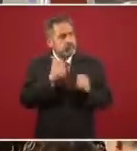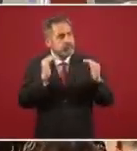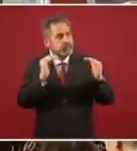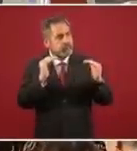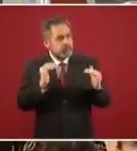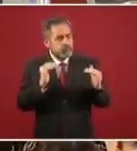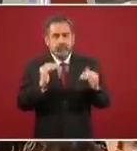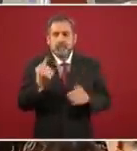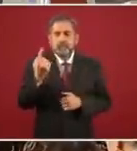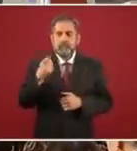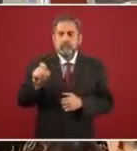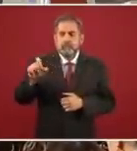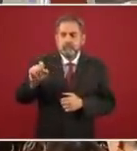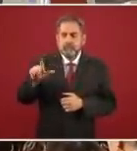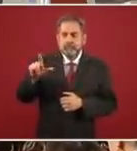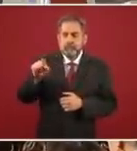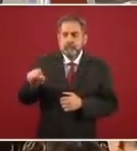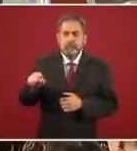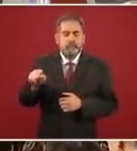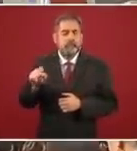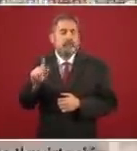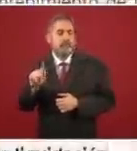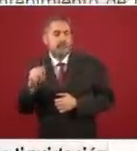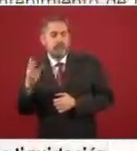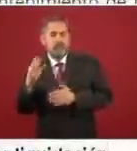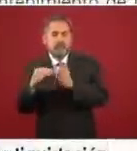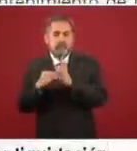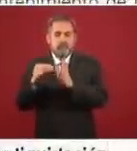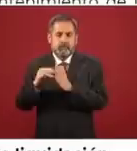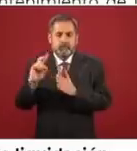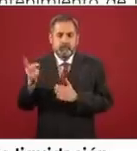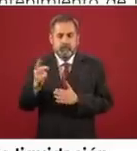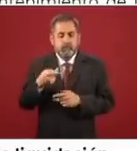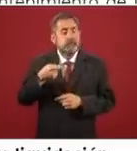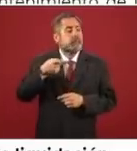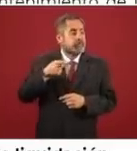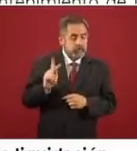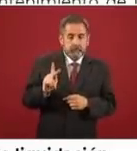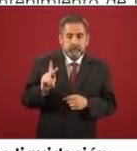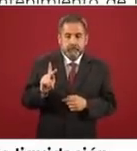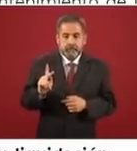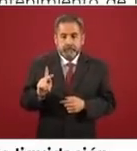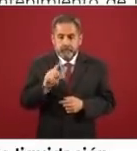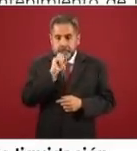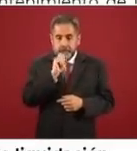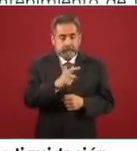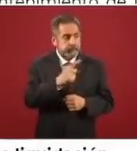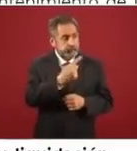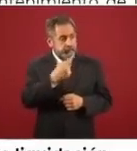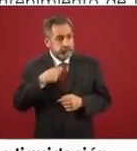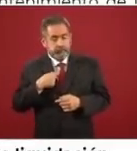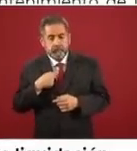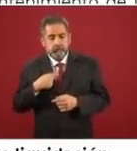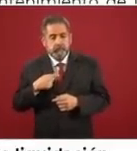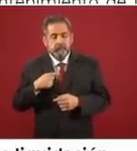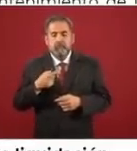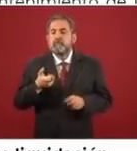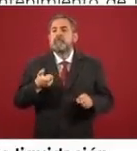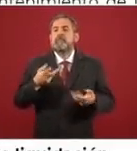a 127.73 millones de dólares. Sin embargo, también nos dieron un avalúo de liquidación.